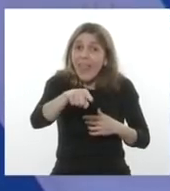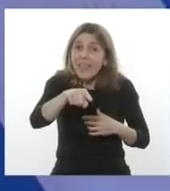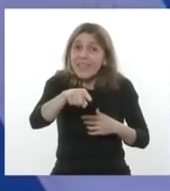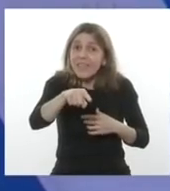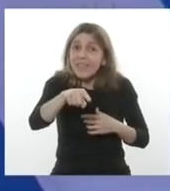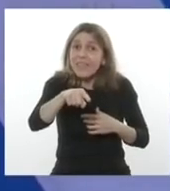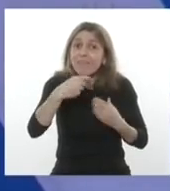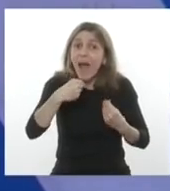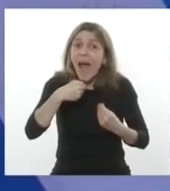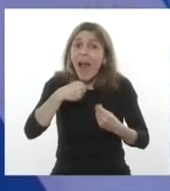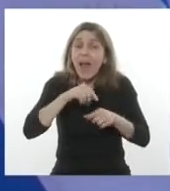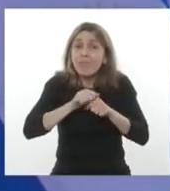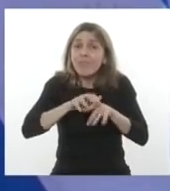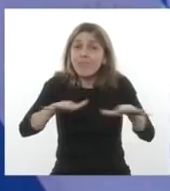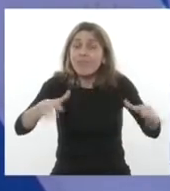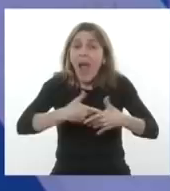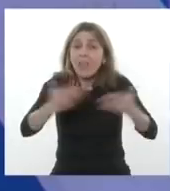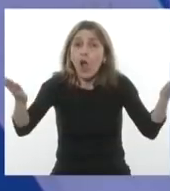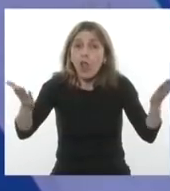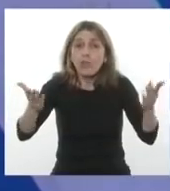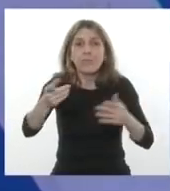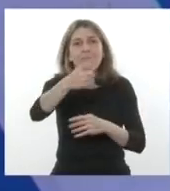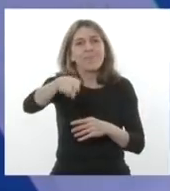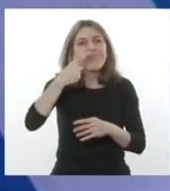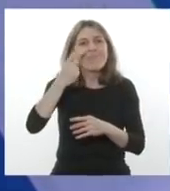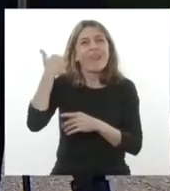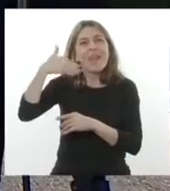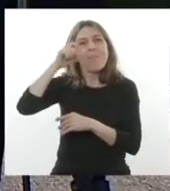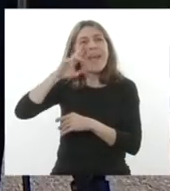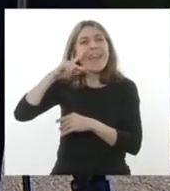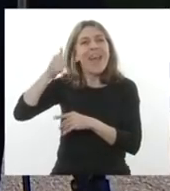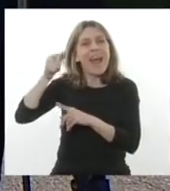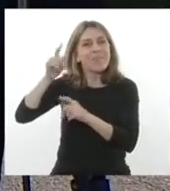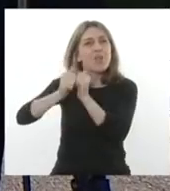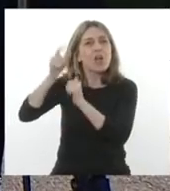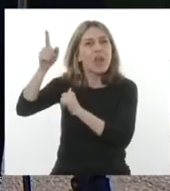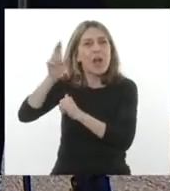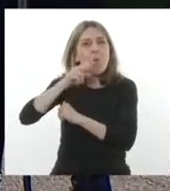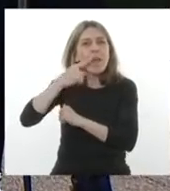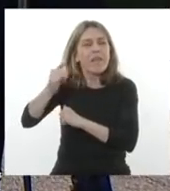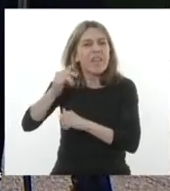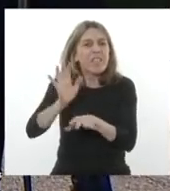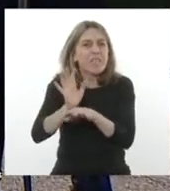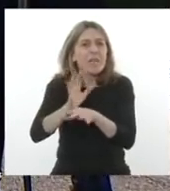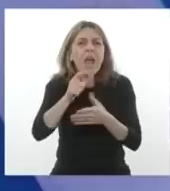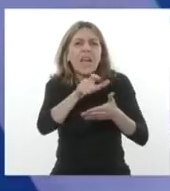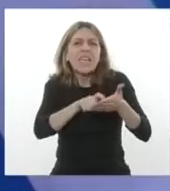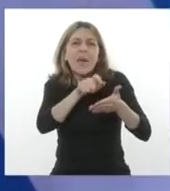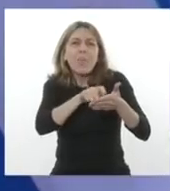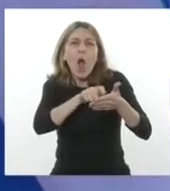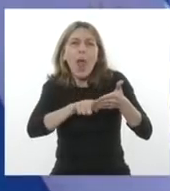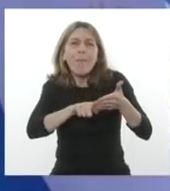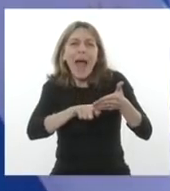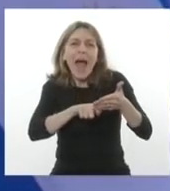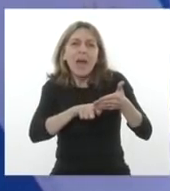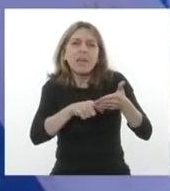todos. Miren lo que decía Melina allí en Rosario, que bien simplificaba en un poema